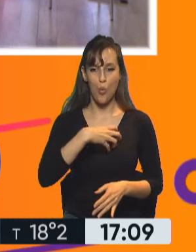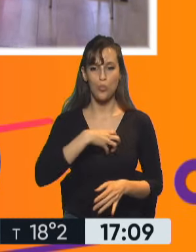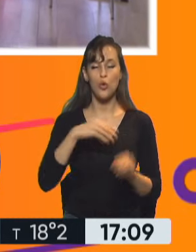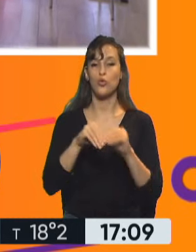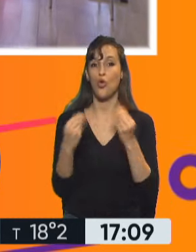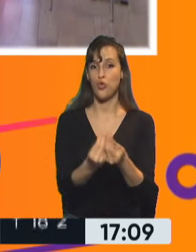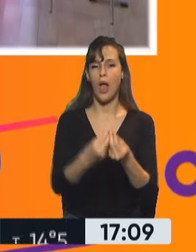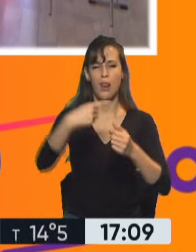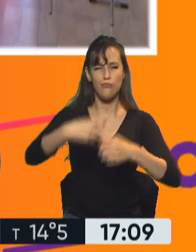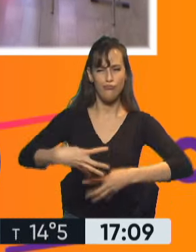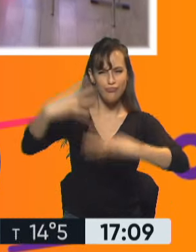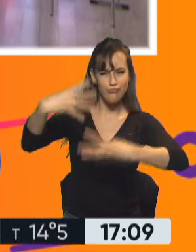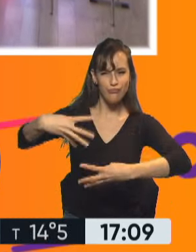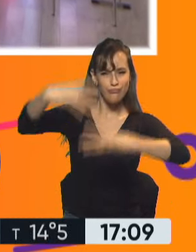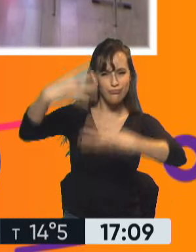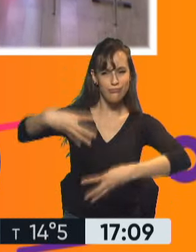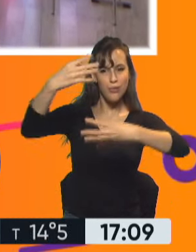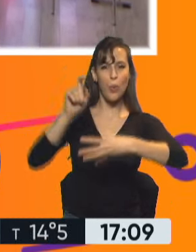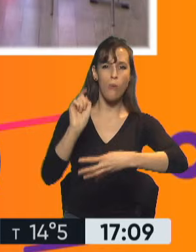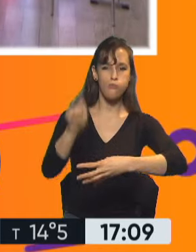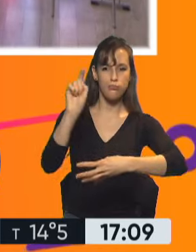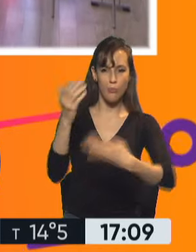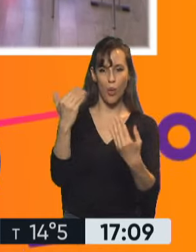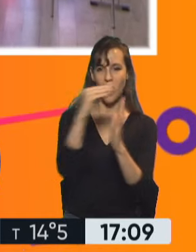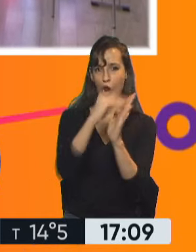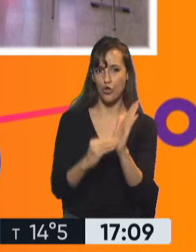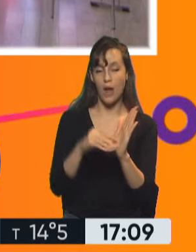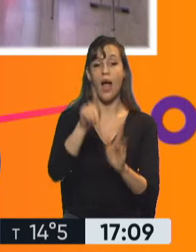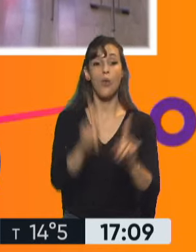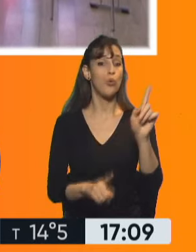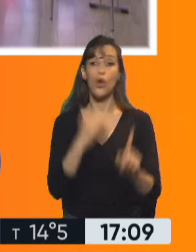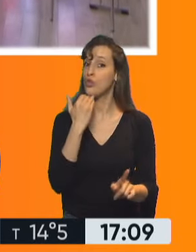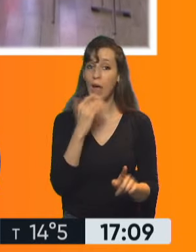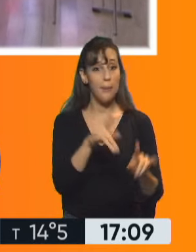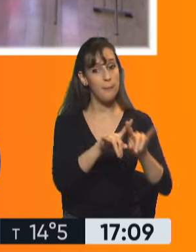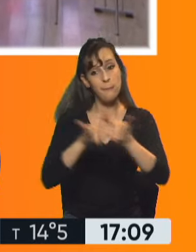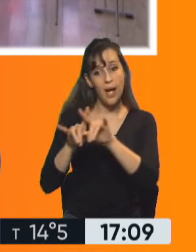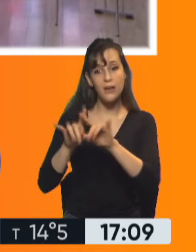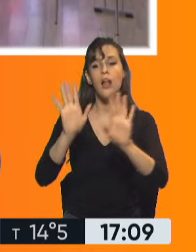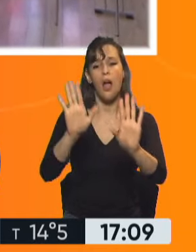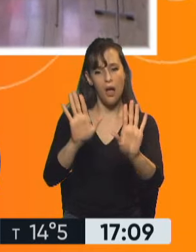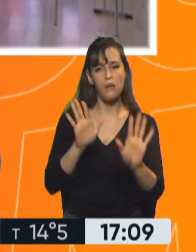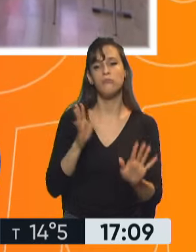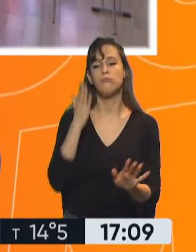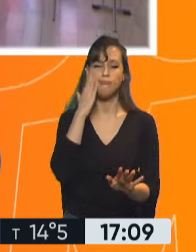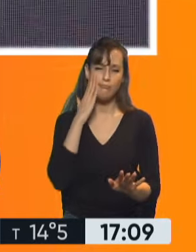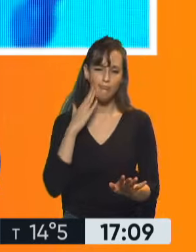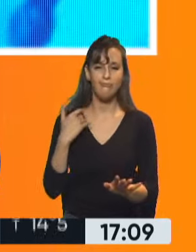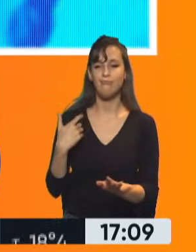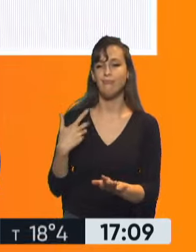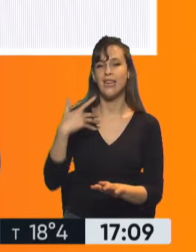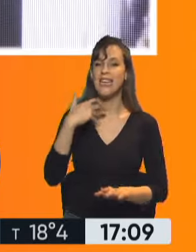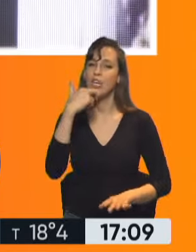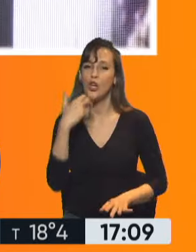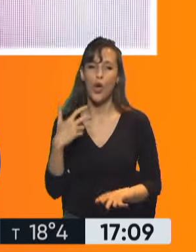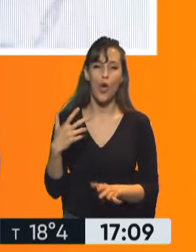Los invitamos a todos a conectarse a nuestra página. Y si el que no sabe cómo conectarse a nuestra página, le tiene que pedir ayuda a un nieto o a un hijo que